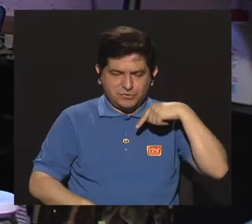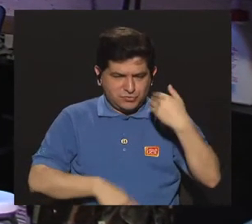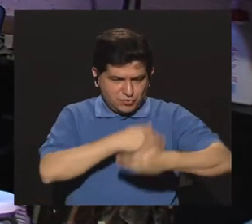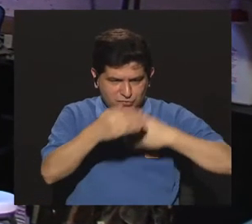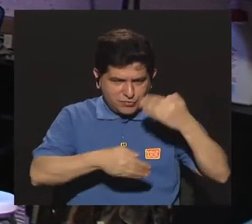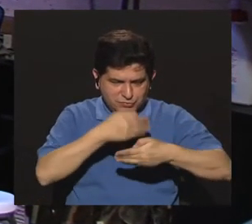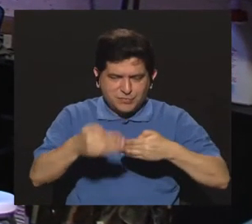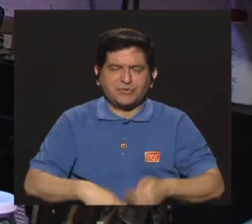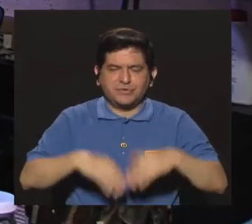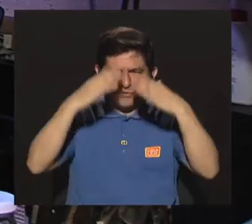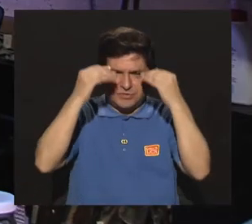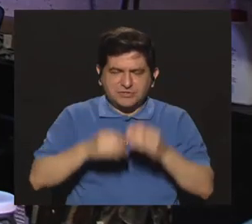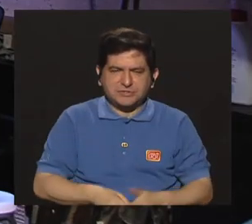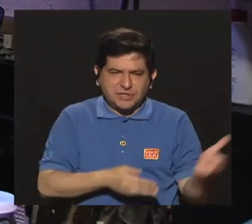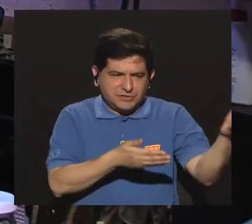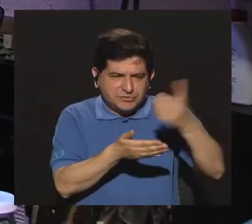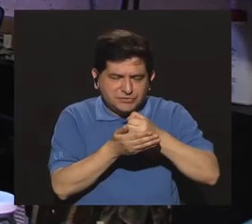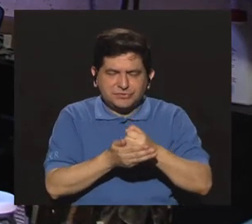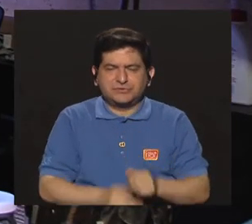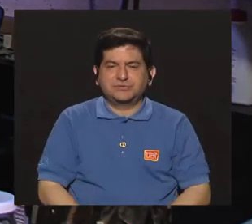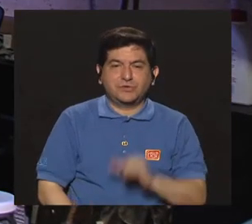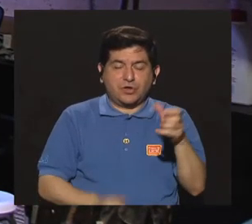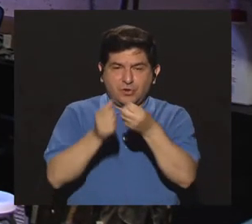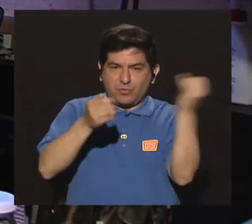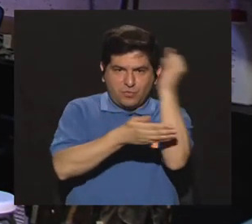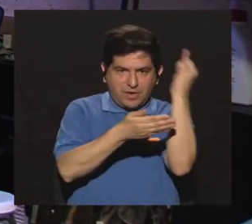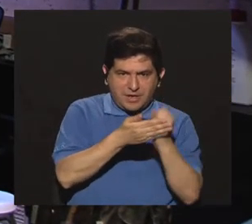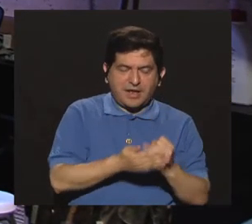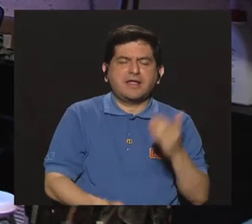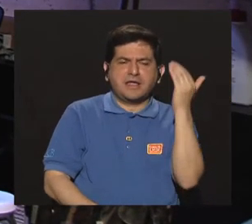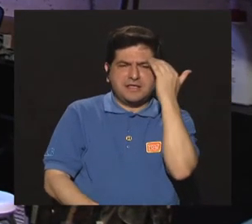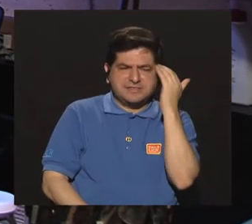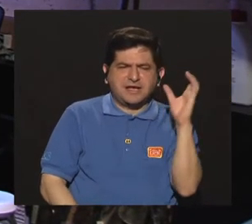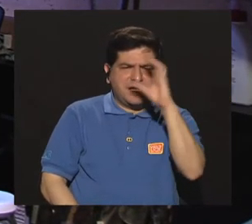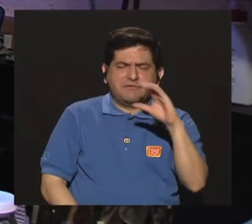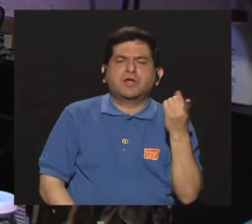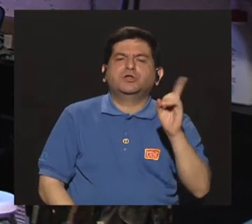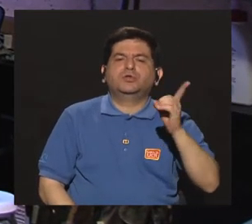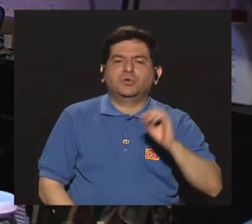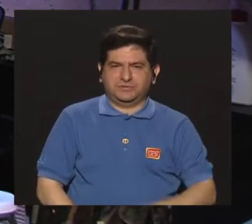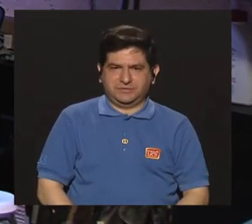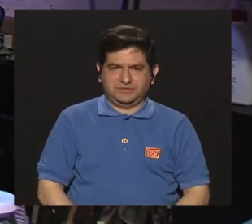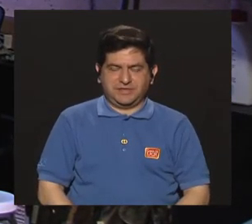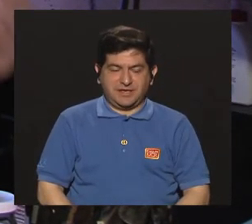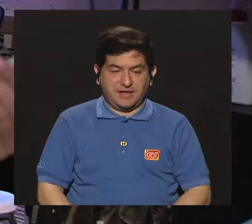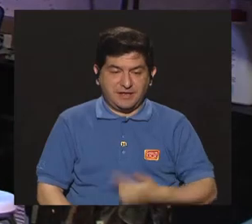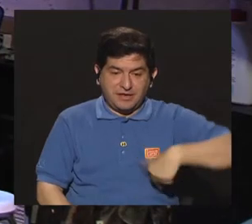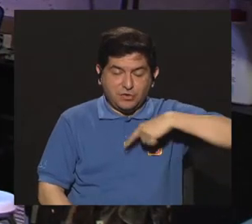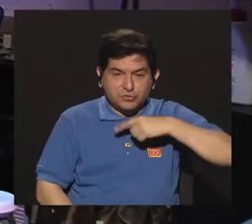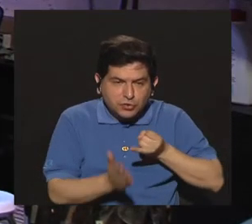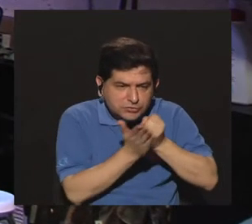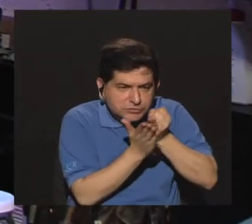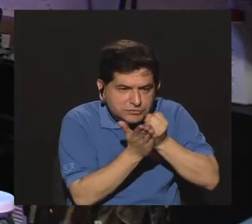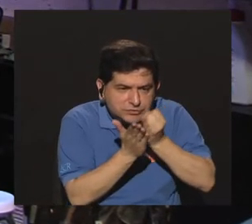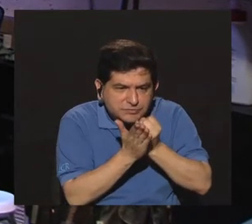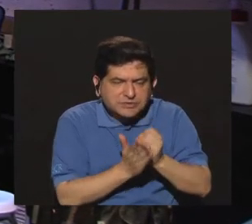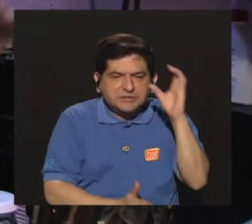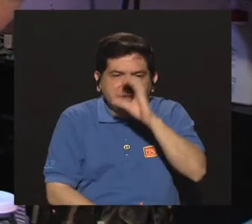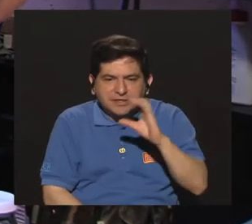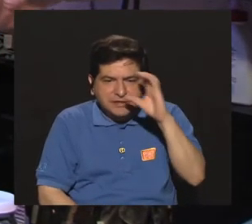esa información y dilucidamos en qué zona tenemos que ir a mostrar estamos haciendo exploración en esos lugares